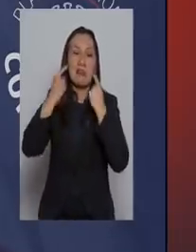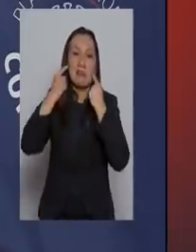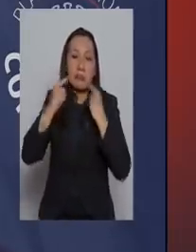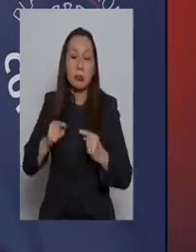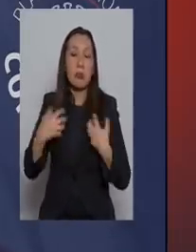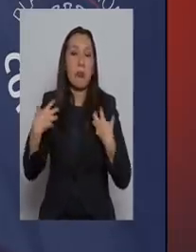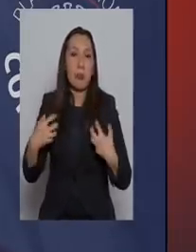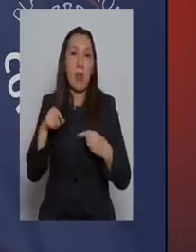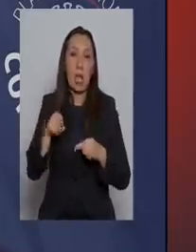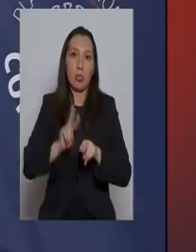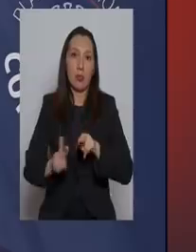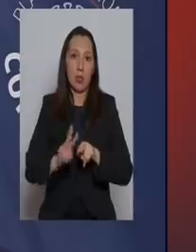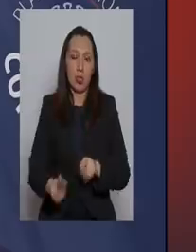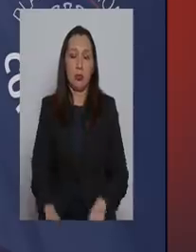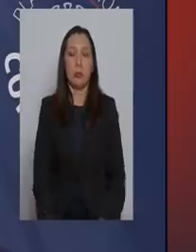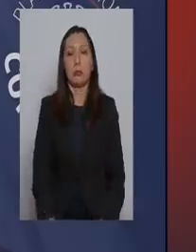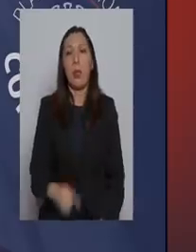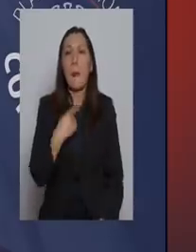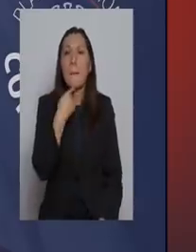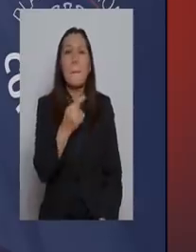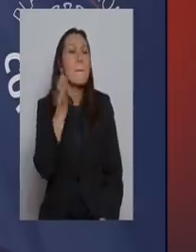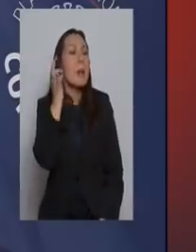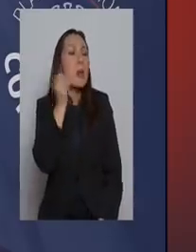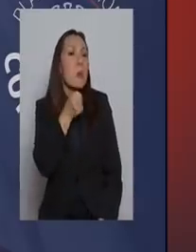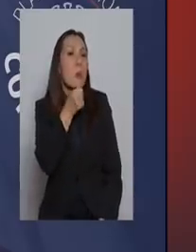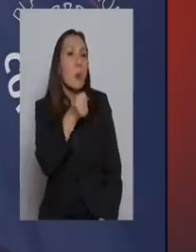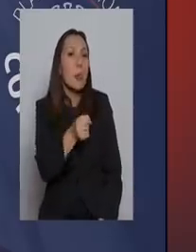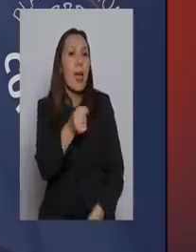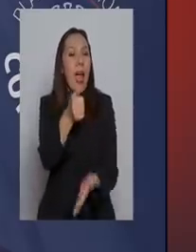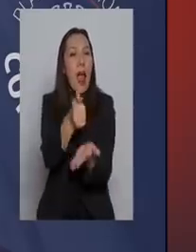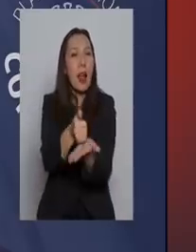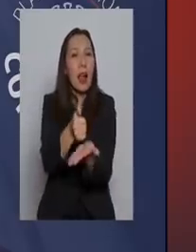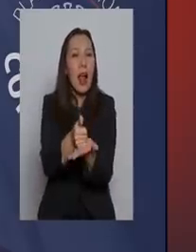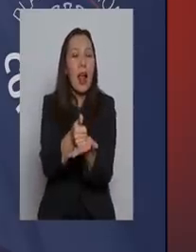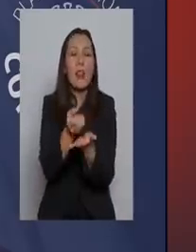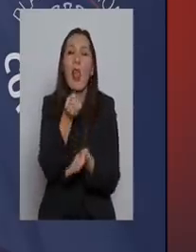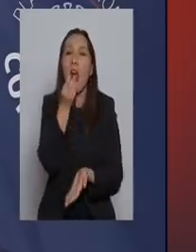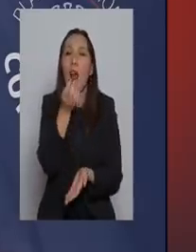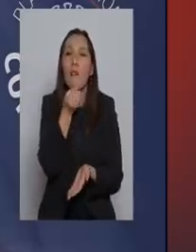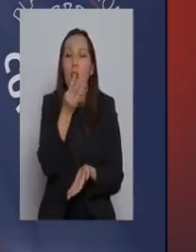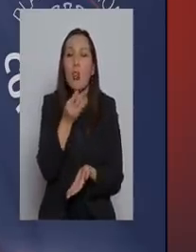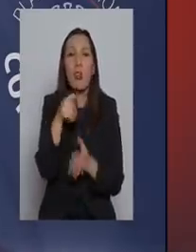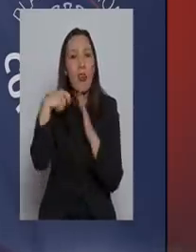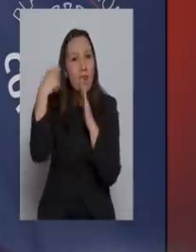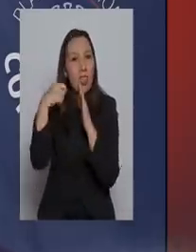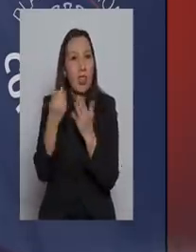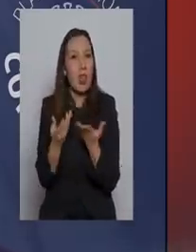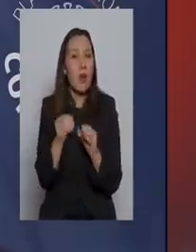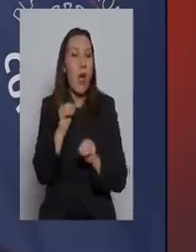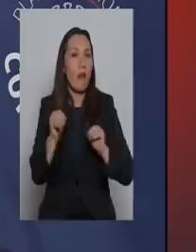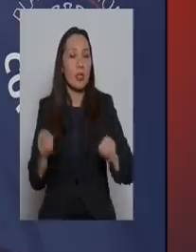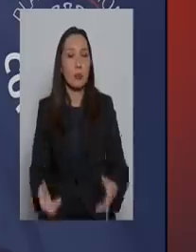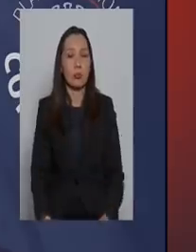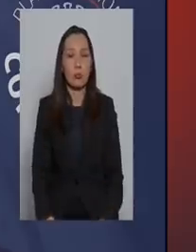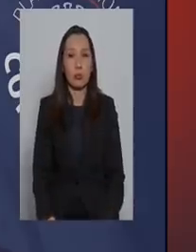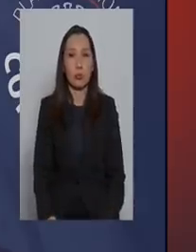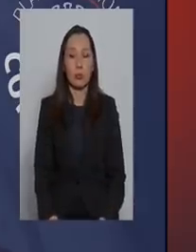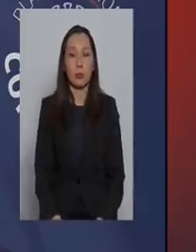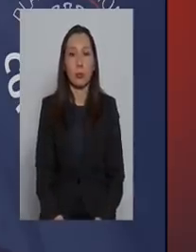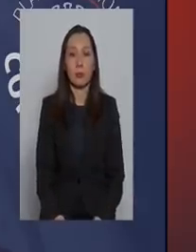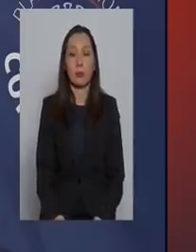tienen estos actos. Ministro, y lo del alcalde de La Florida, este video en donde llama.